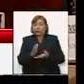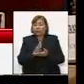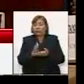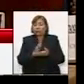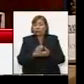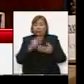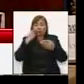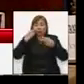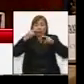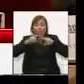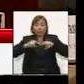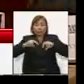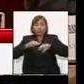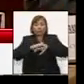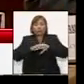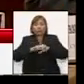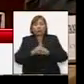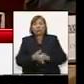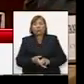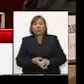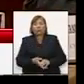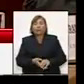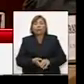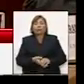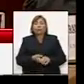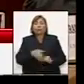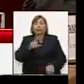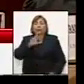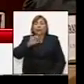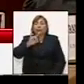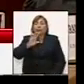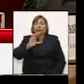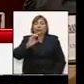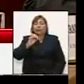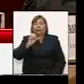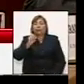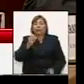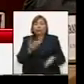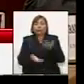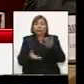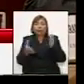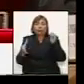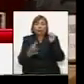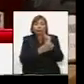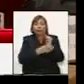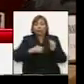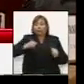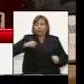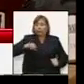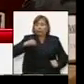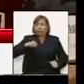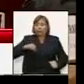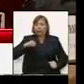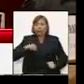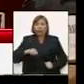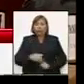en las investigaciones del caso Los Rucos, la cual se detuvo al alcalde